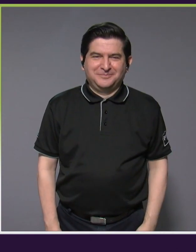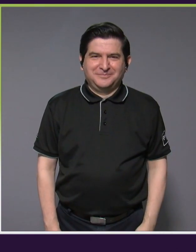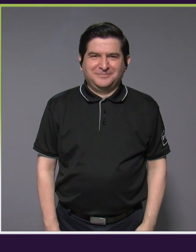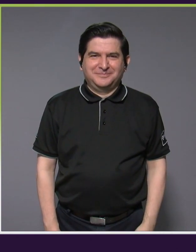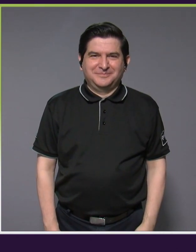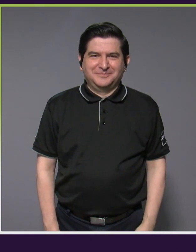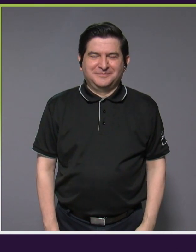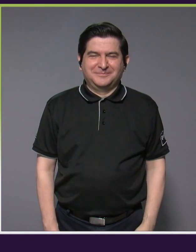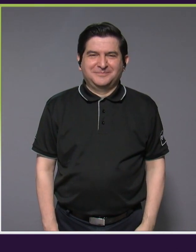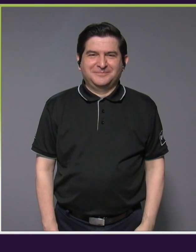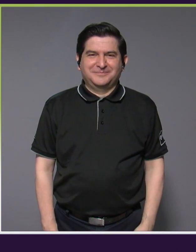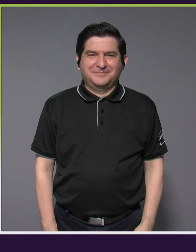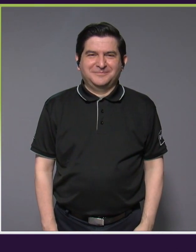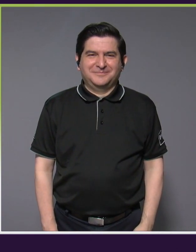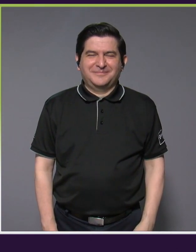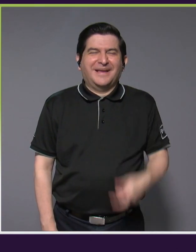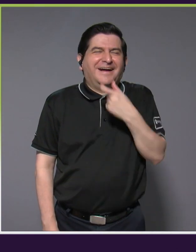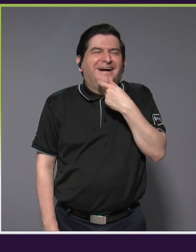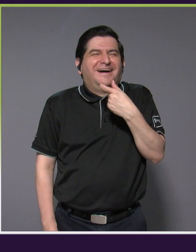Oye.